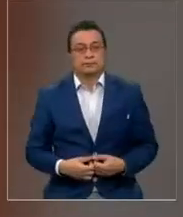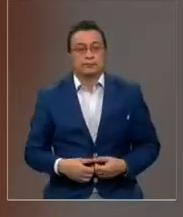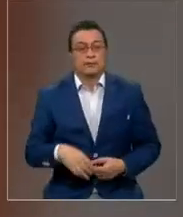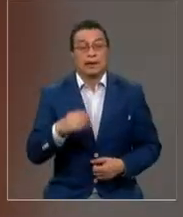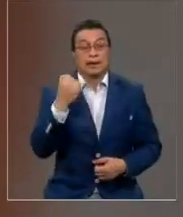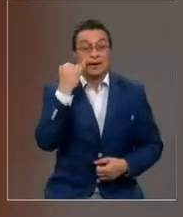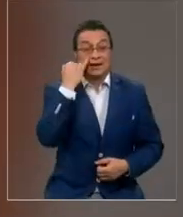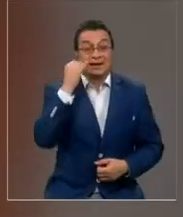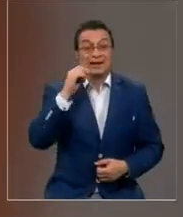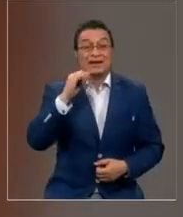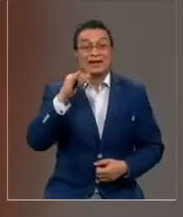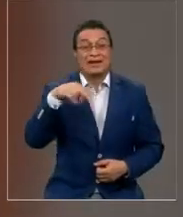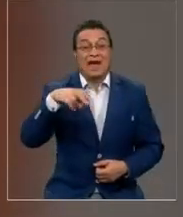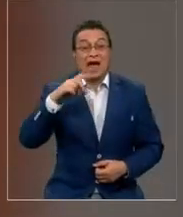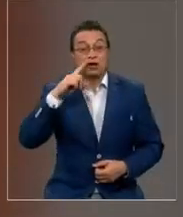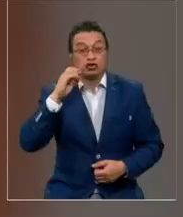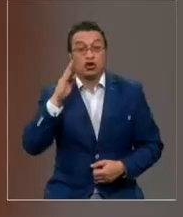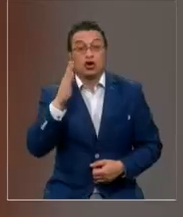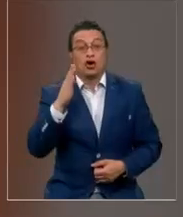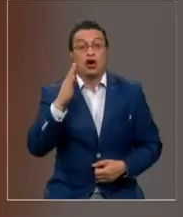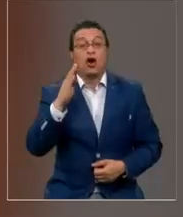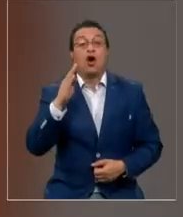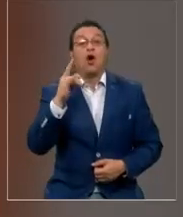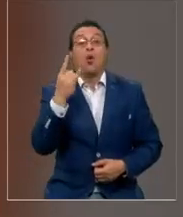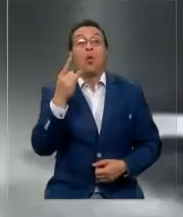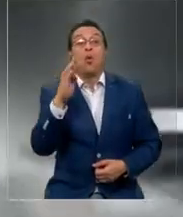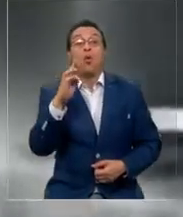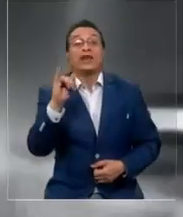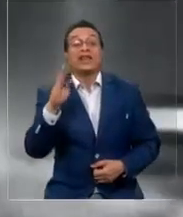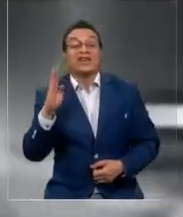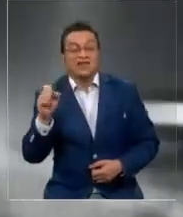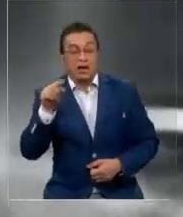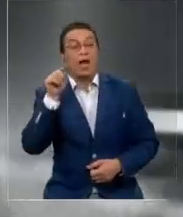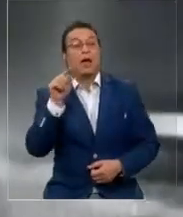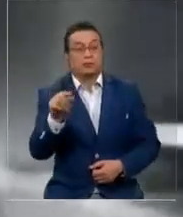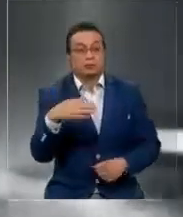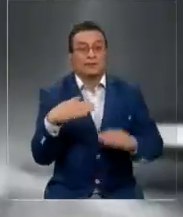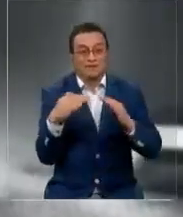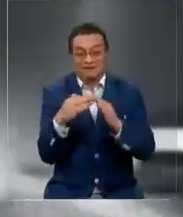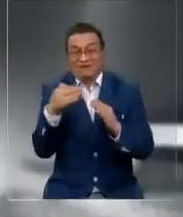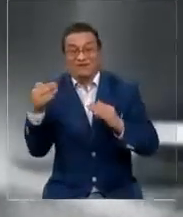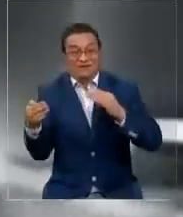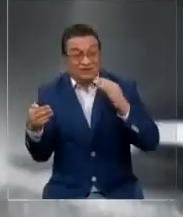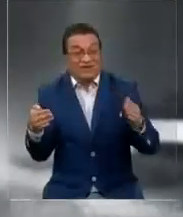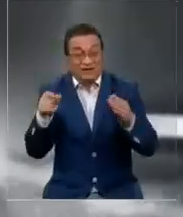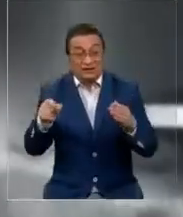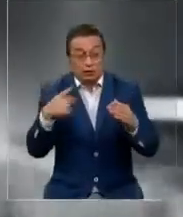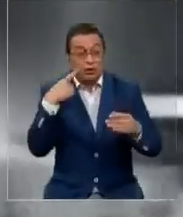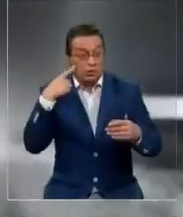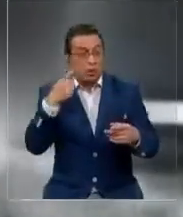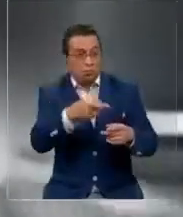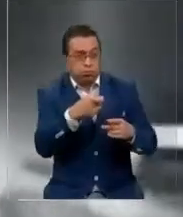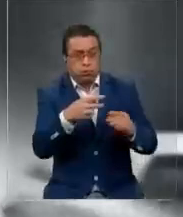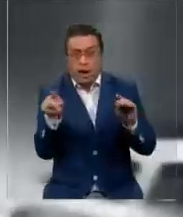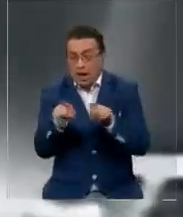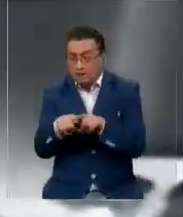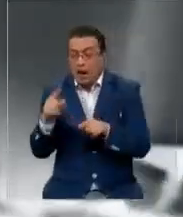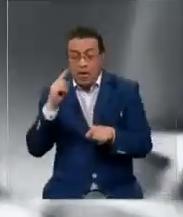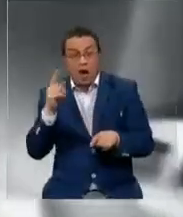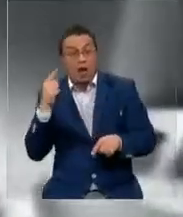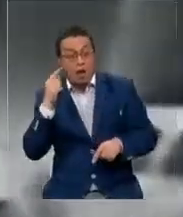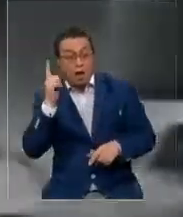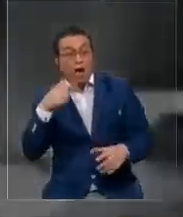Fernando Ignacio Uribe Morales estaba a metros de llegar a su casa. Los vecinos escucharon los disparos, también lo hizo la hermana de la víctima,